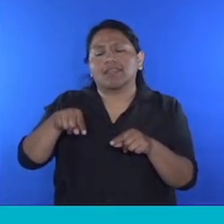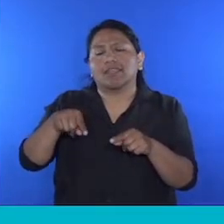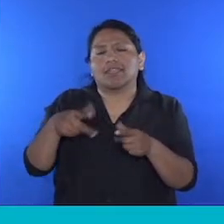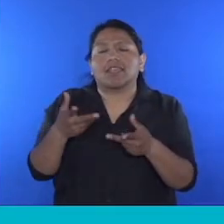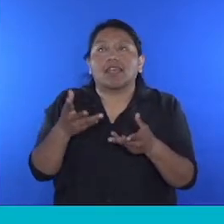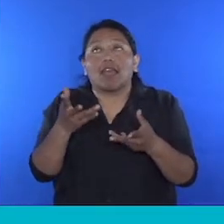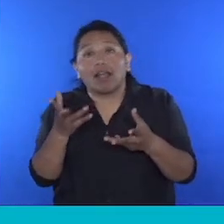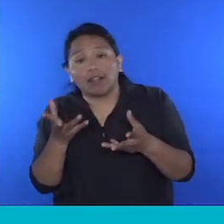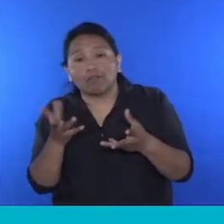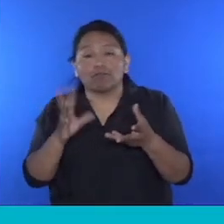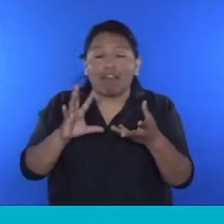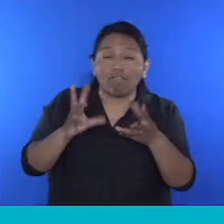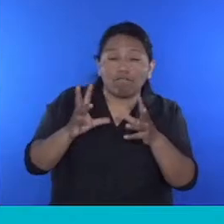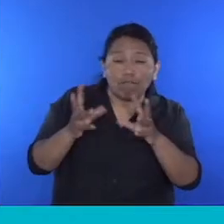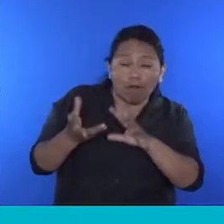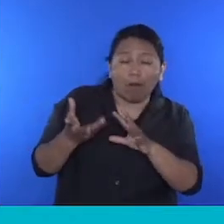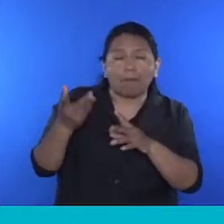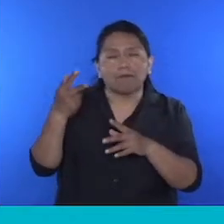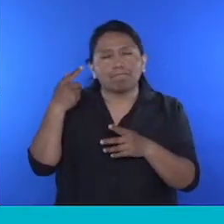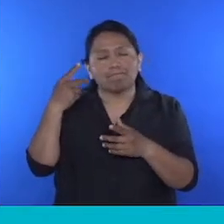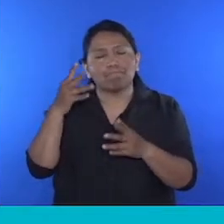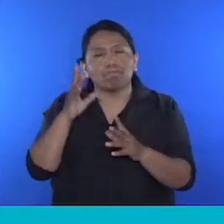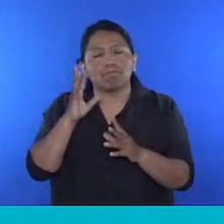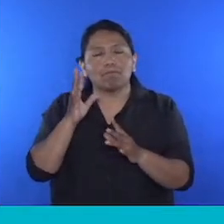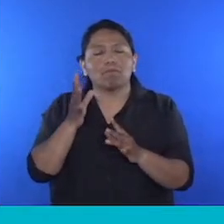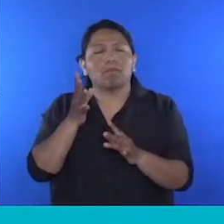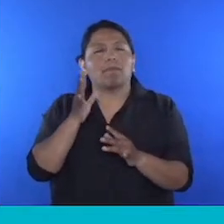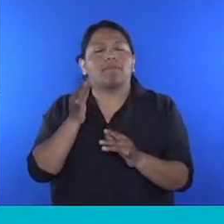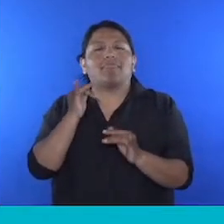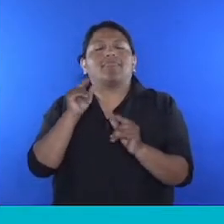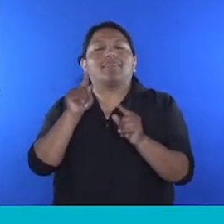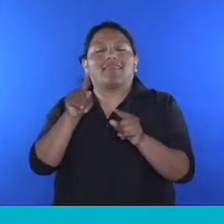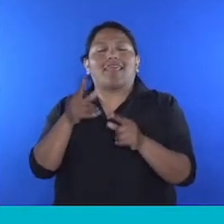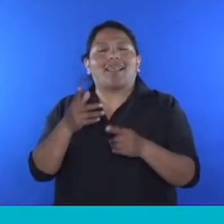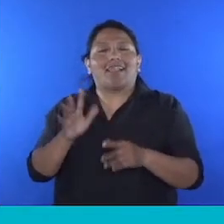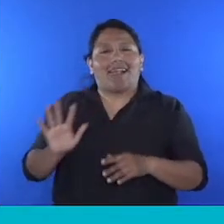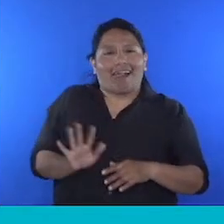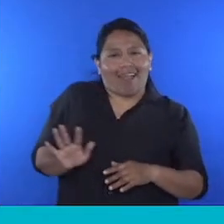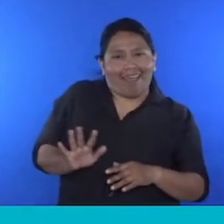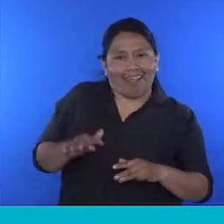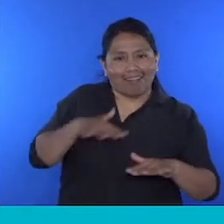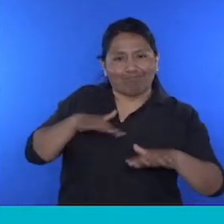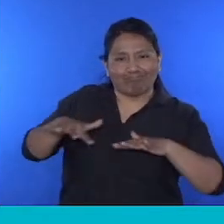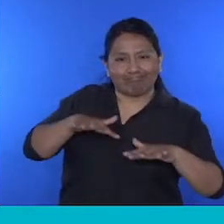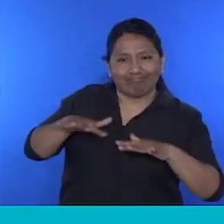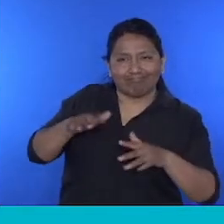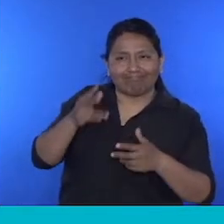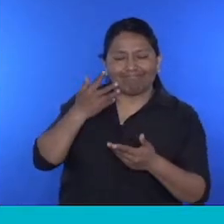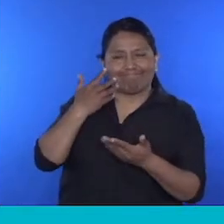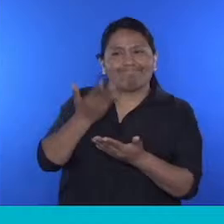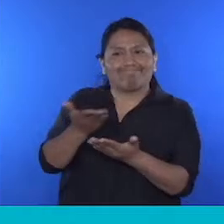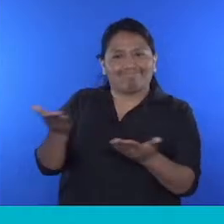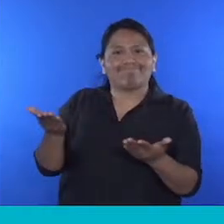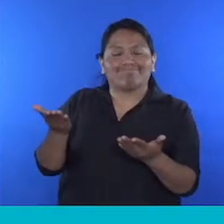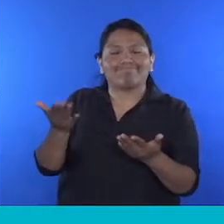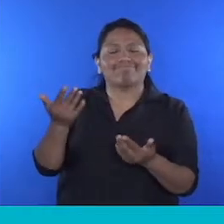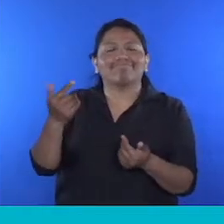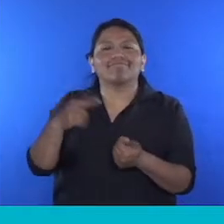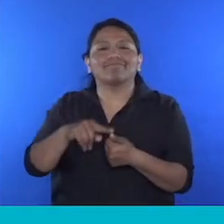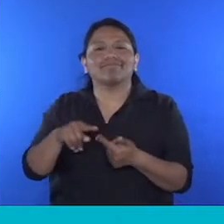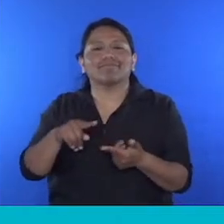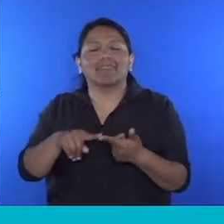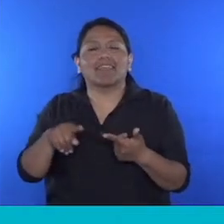de alguna forma, vemos que se refleja el entusiasmo, vemos que se refleja